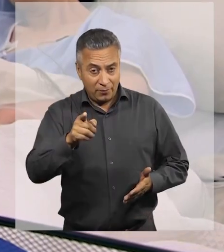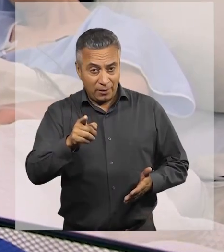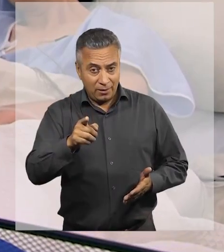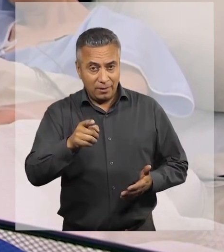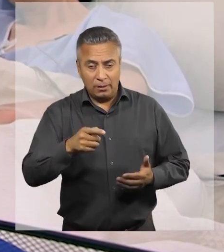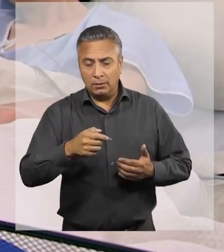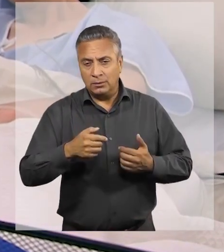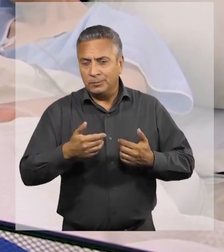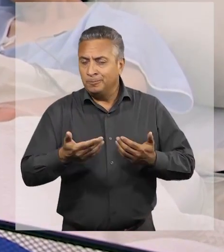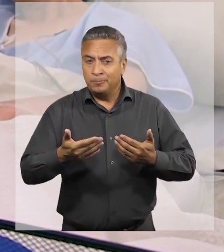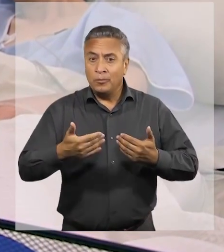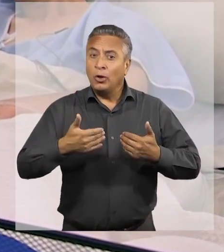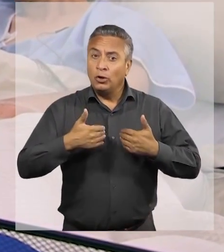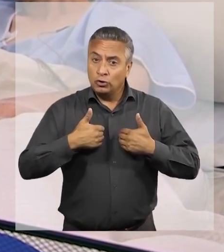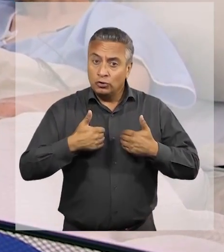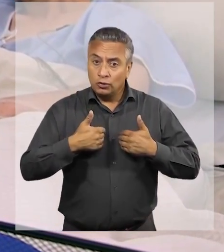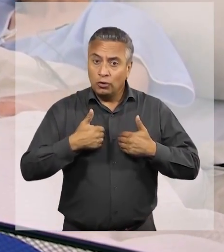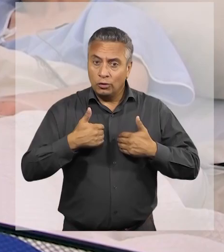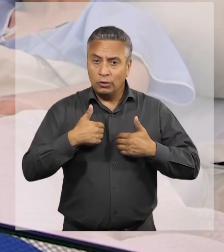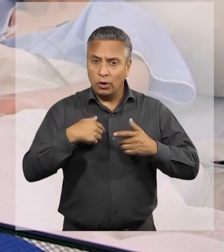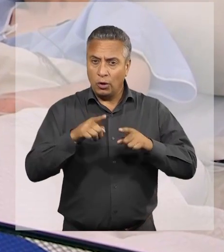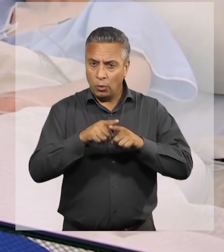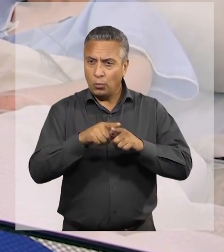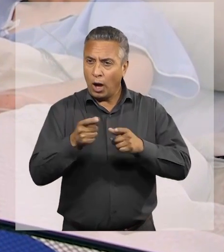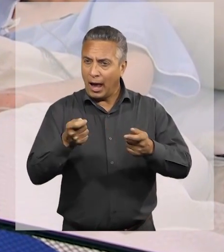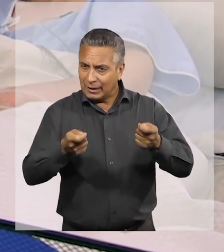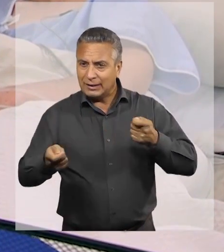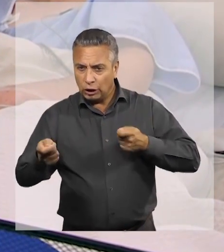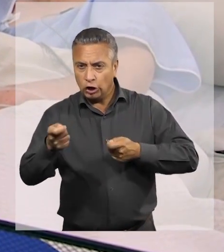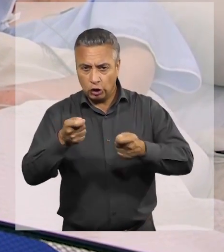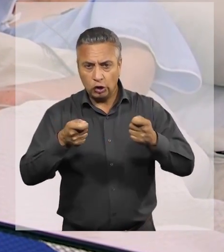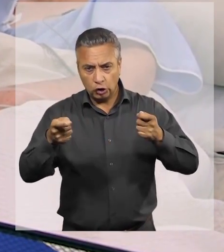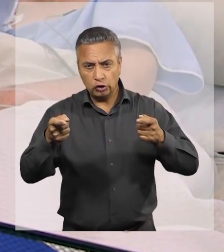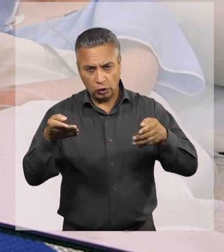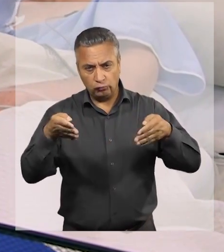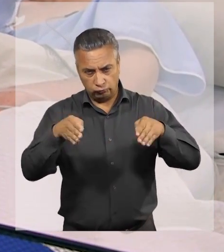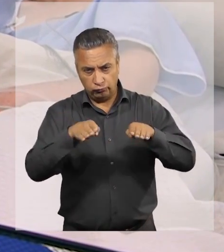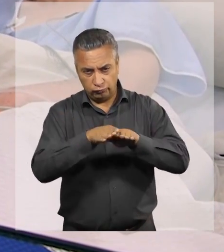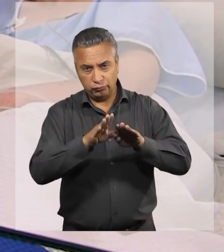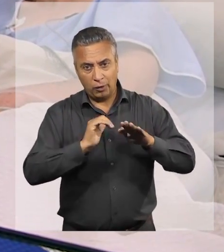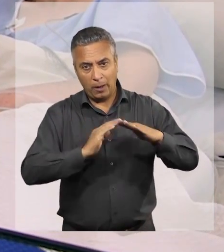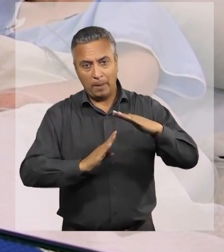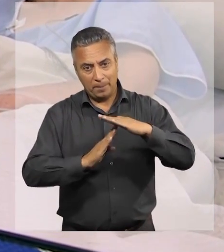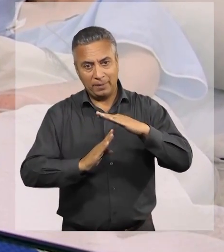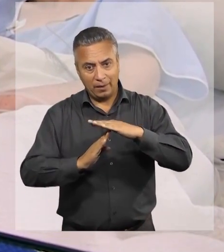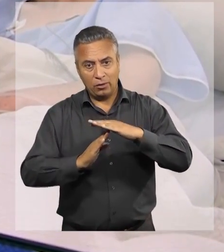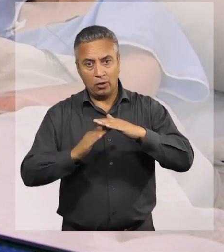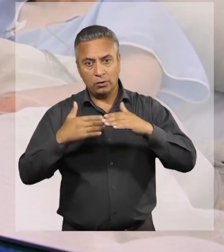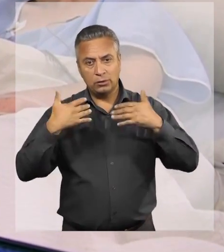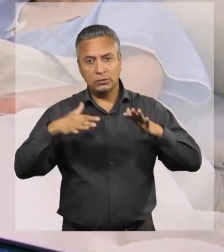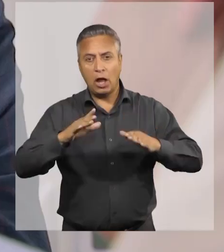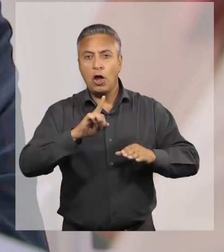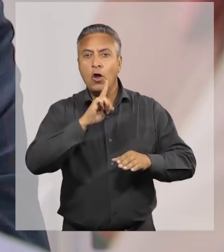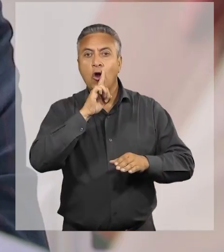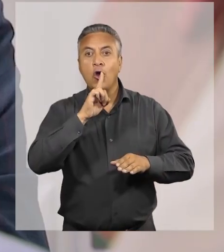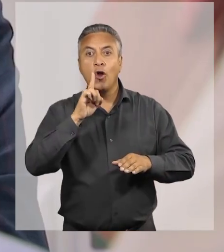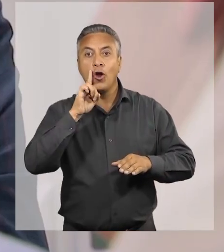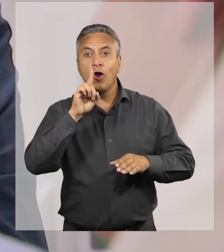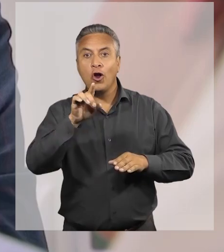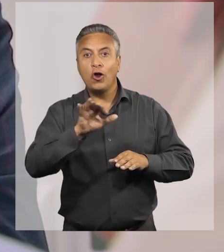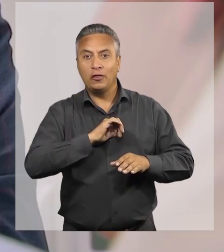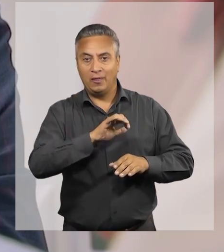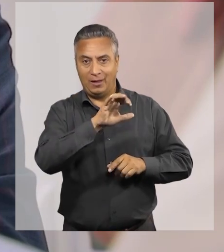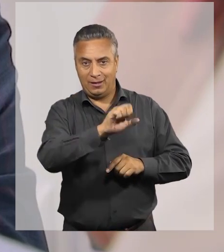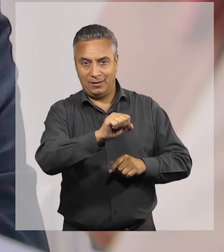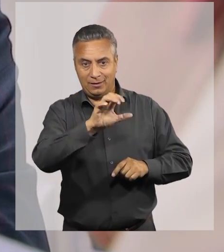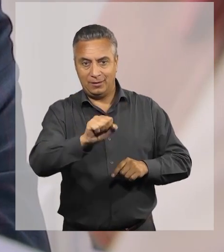¿Sabe que yo estoy terminando los negocios que tenía de pendiente? Hice una reserva en un